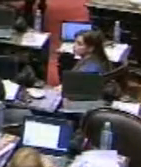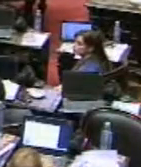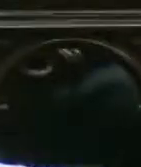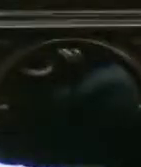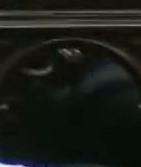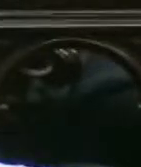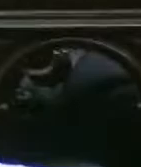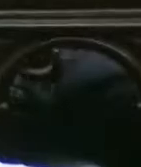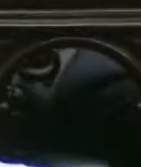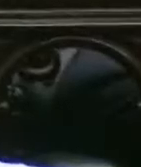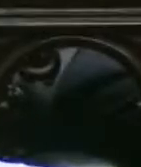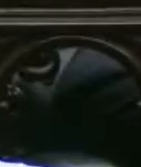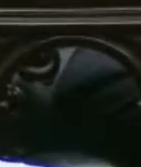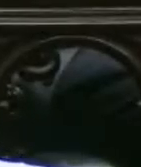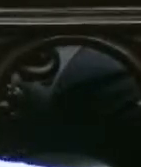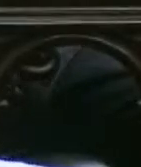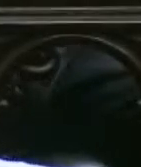Yo sí que comparto